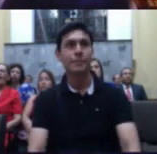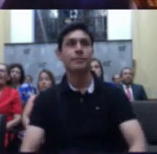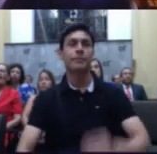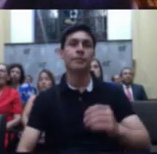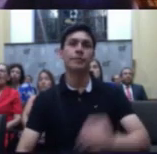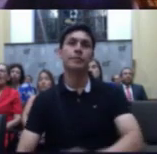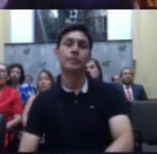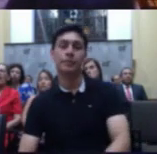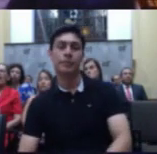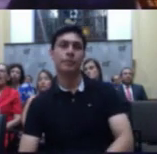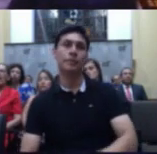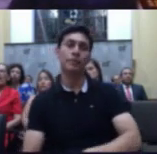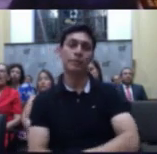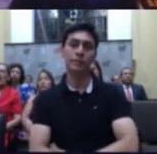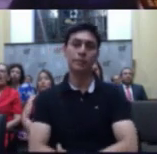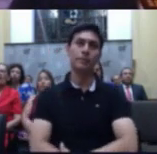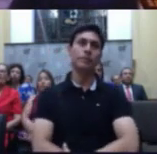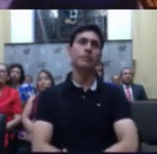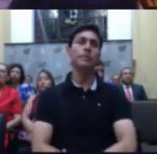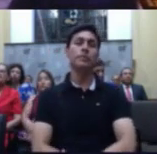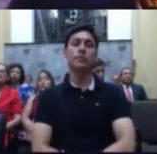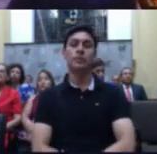Artículo 1.